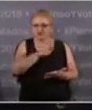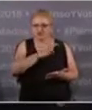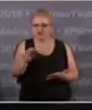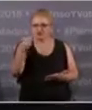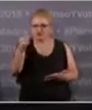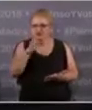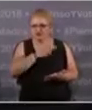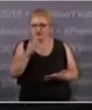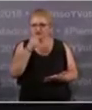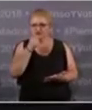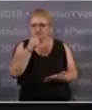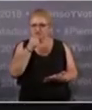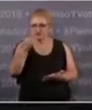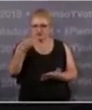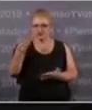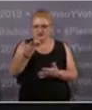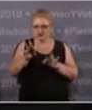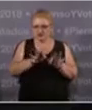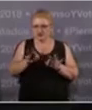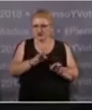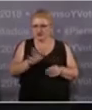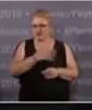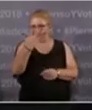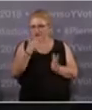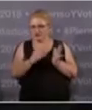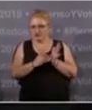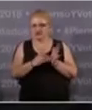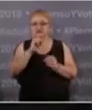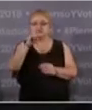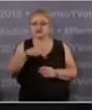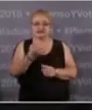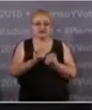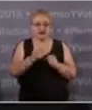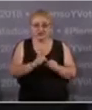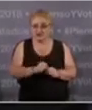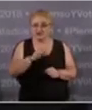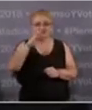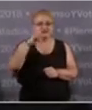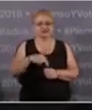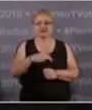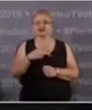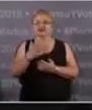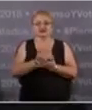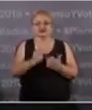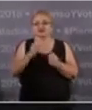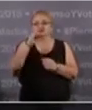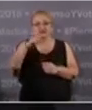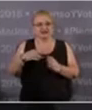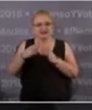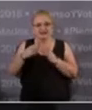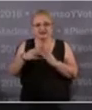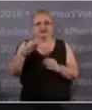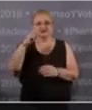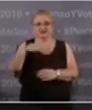de su ciudad por 5,000 pesos? Sin seguro, sin garantías, sin vivienda, sin garantías para sus hijos, para